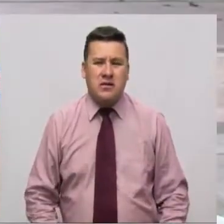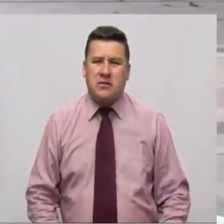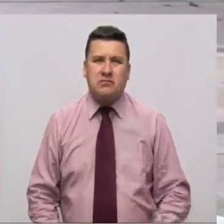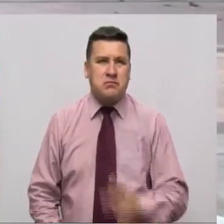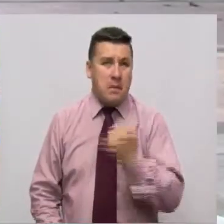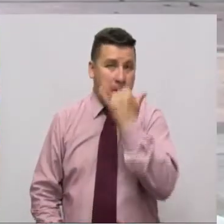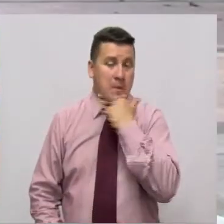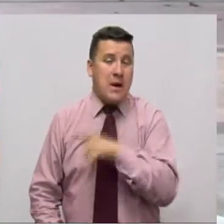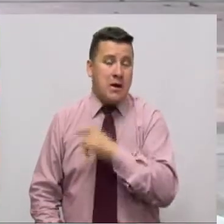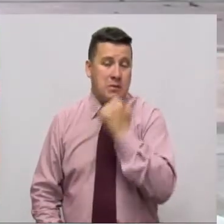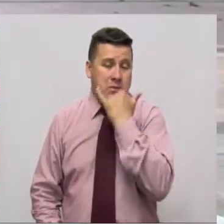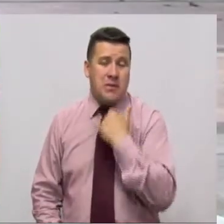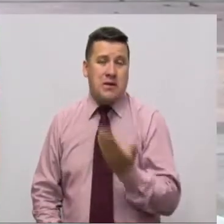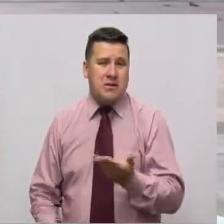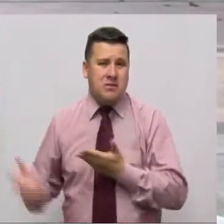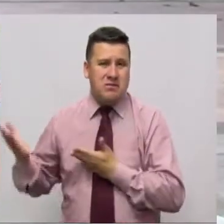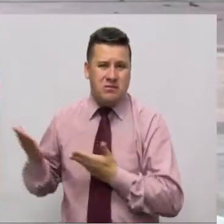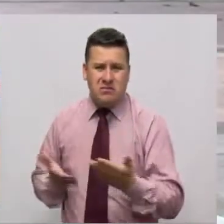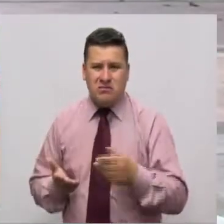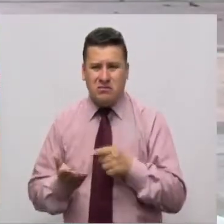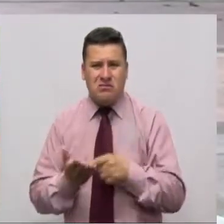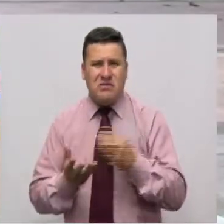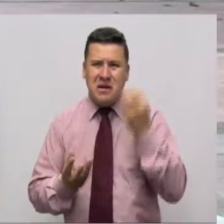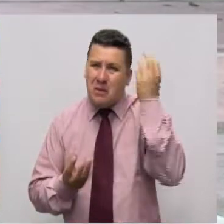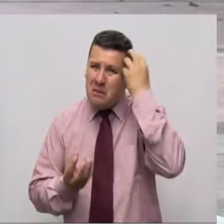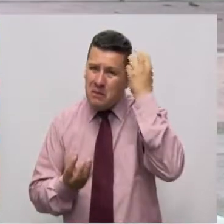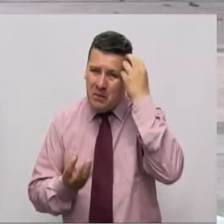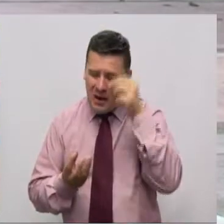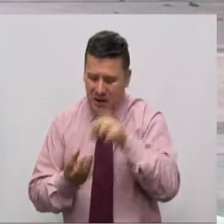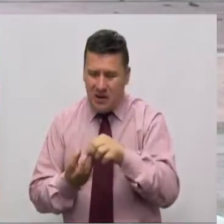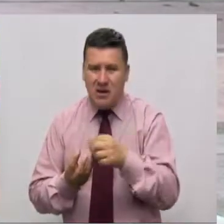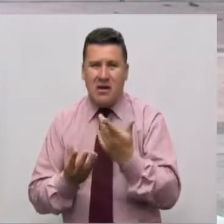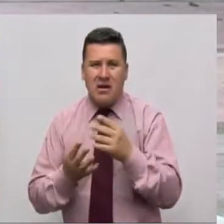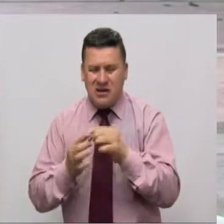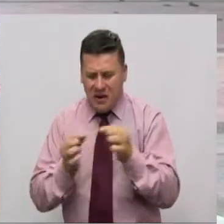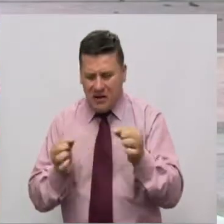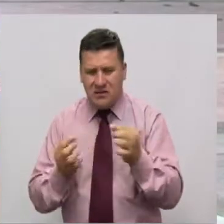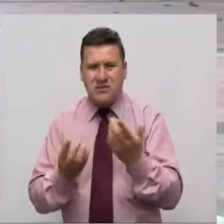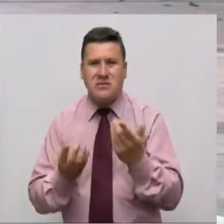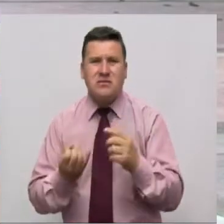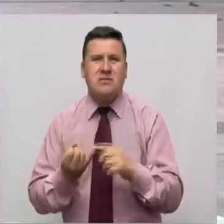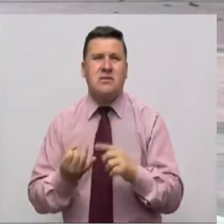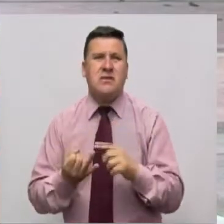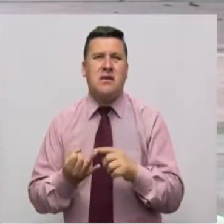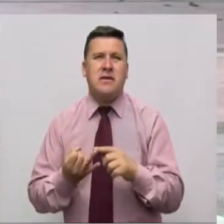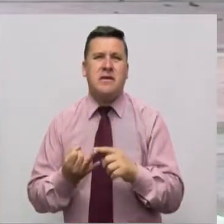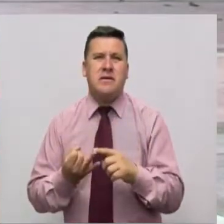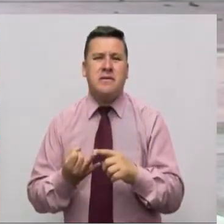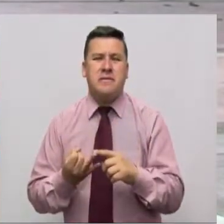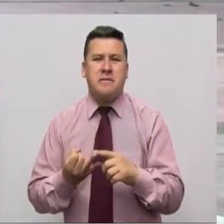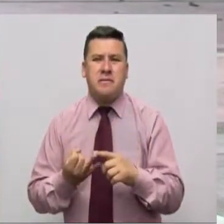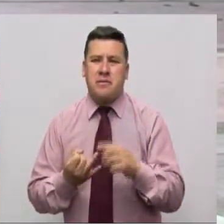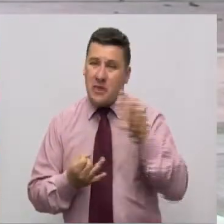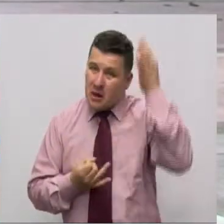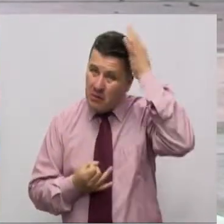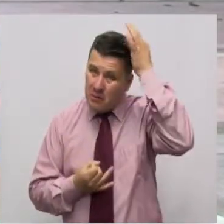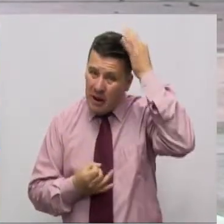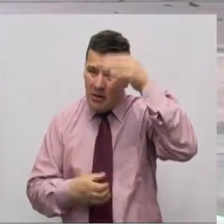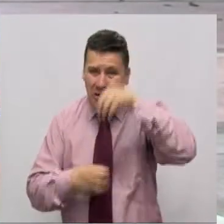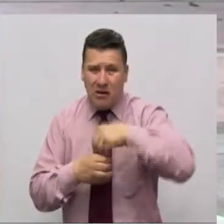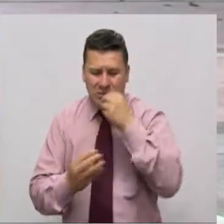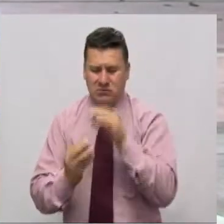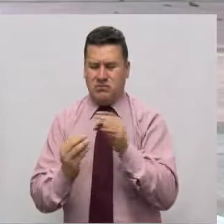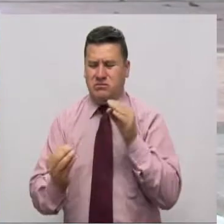eran malos porque venían con piedras, con láminas, con